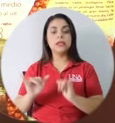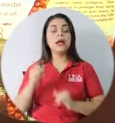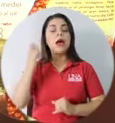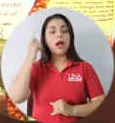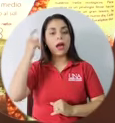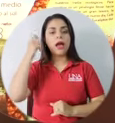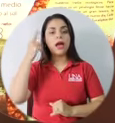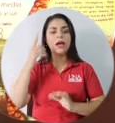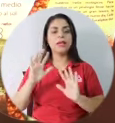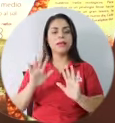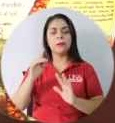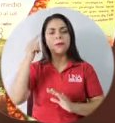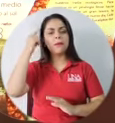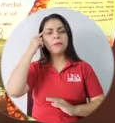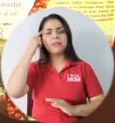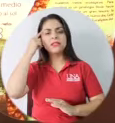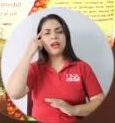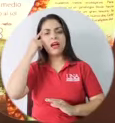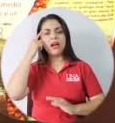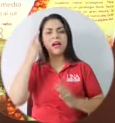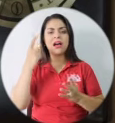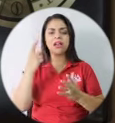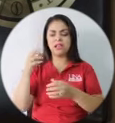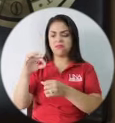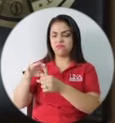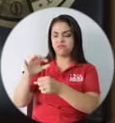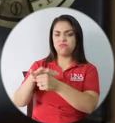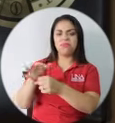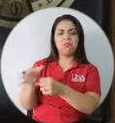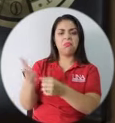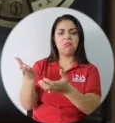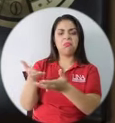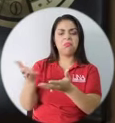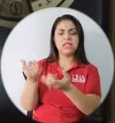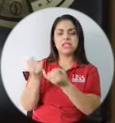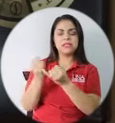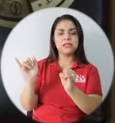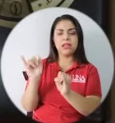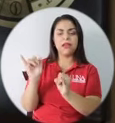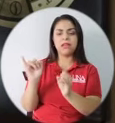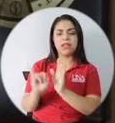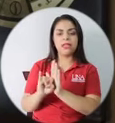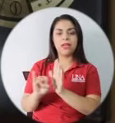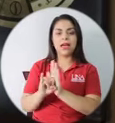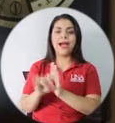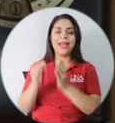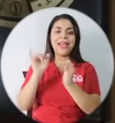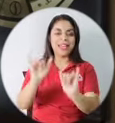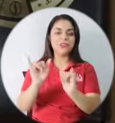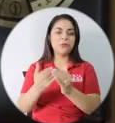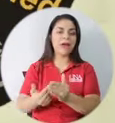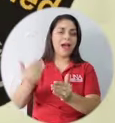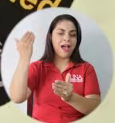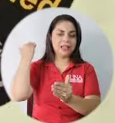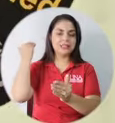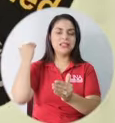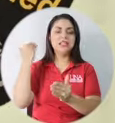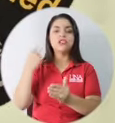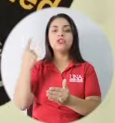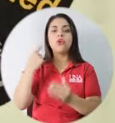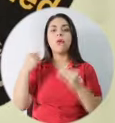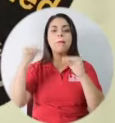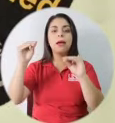que cada vez más debemos alejarnos de un concepto de commodity, es decir, de un grano sin identidad, que era como ocurría en el pasado. En